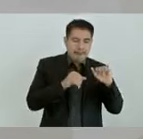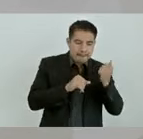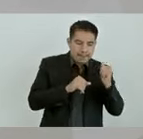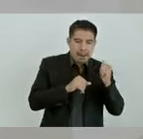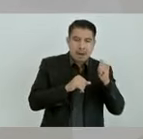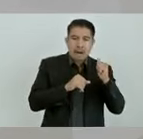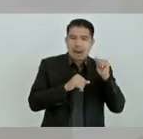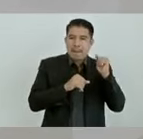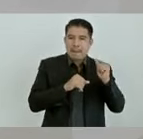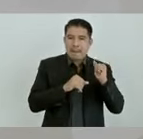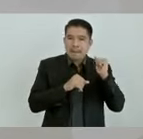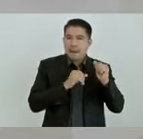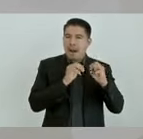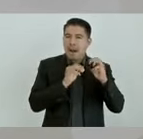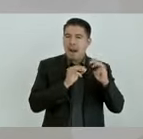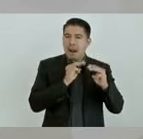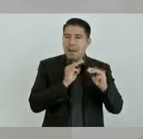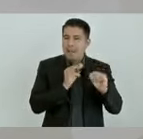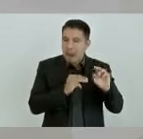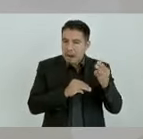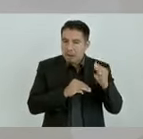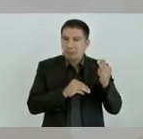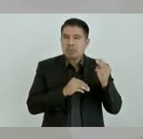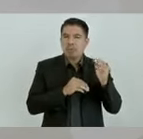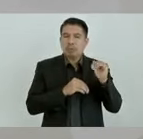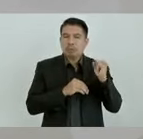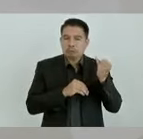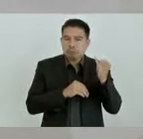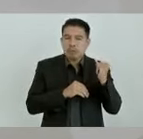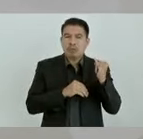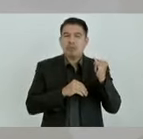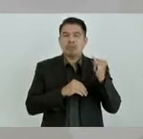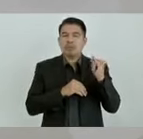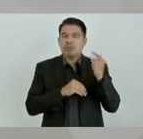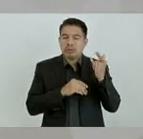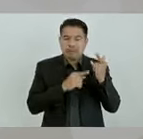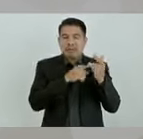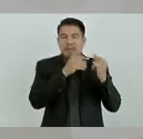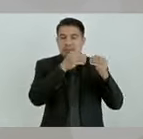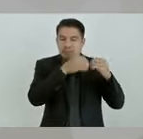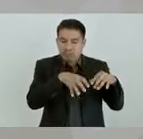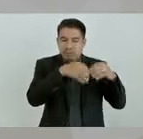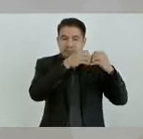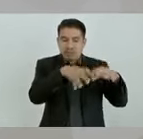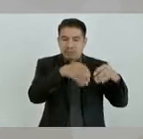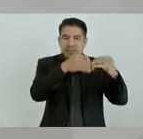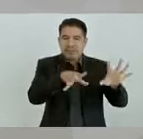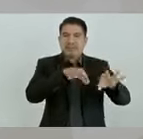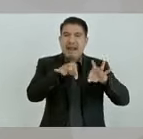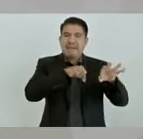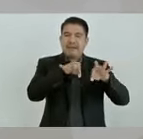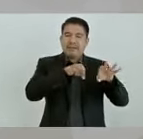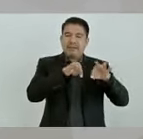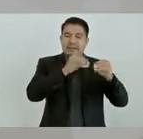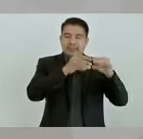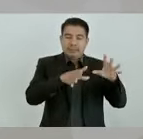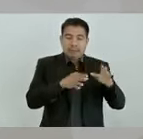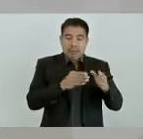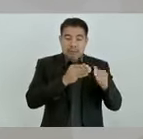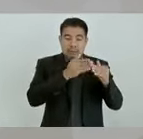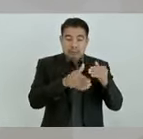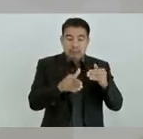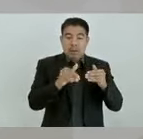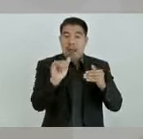junio, todavía en julio se perdieron empleos. Pero a partir